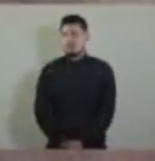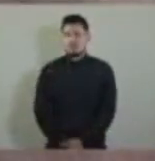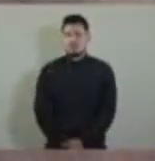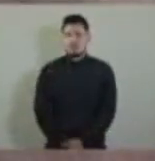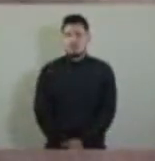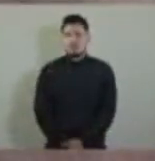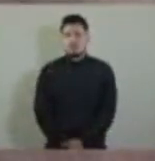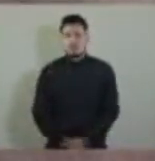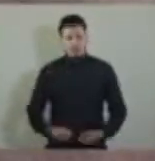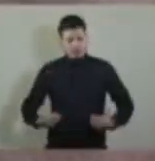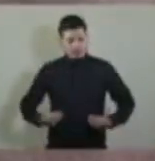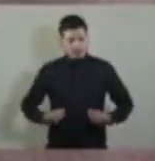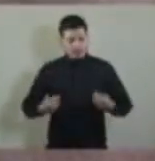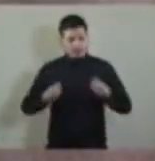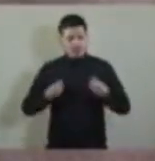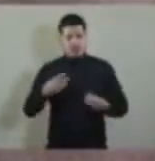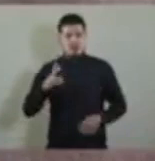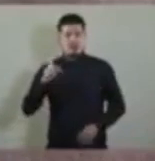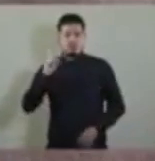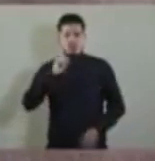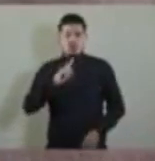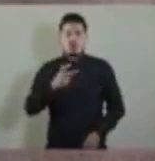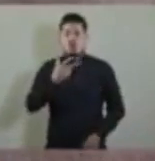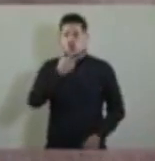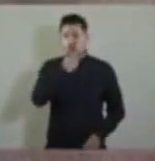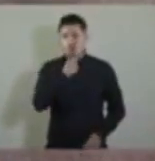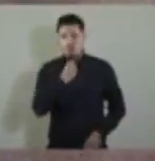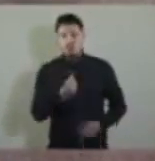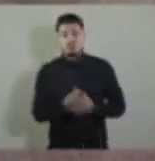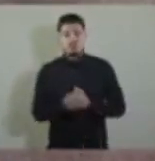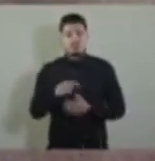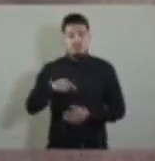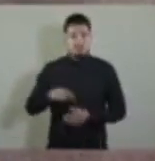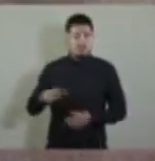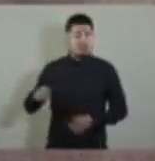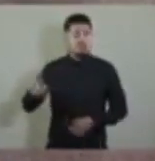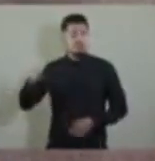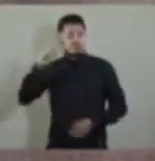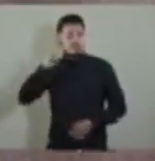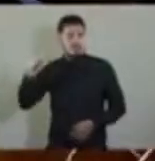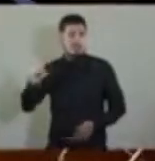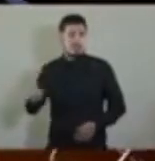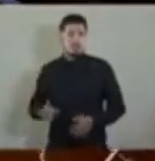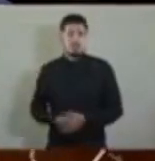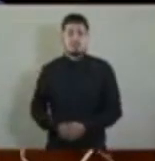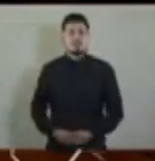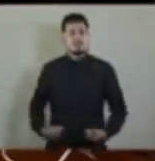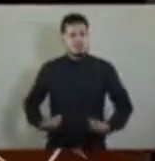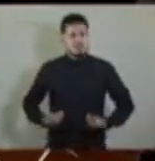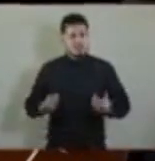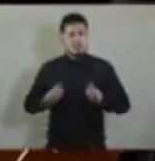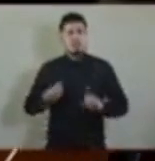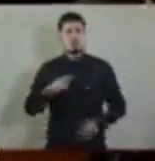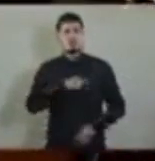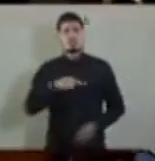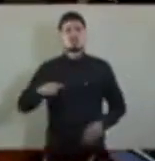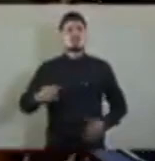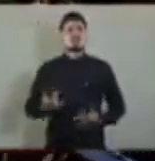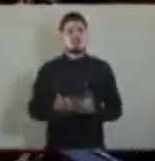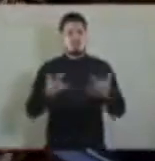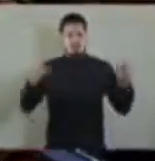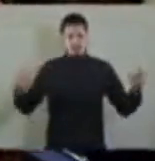¡Que vivan las mujeres y los hombres de Zacatecas! ¡Que viva nuestra historia!